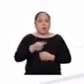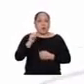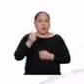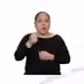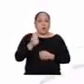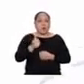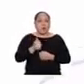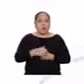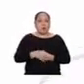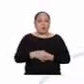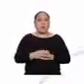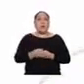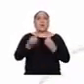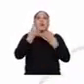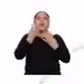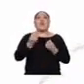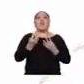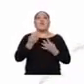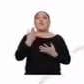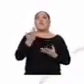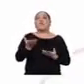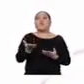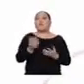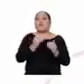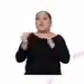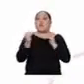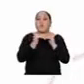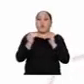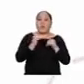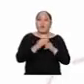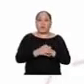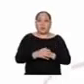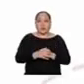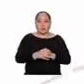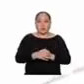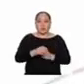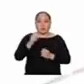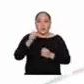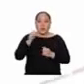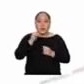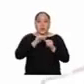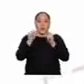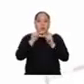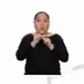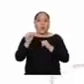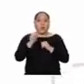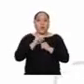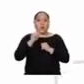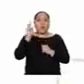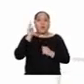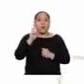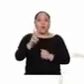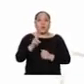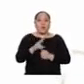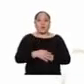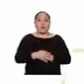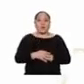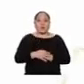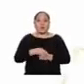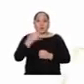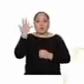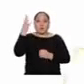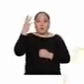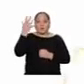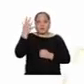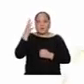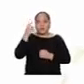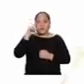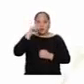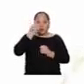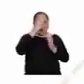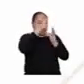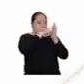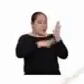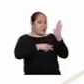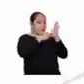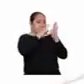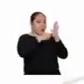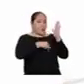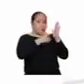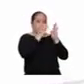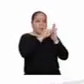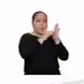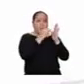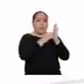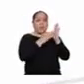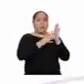0,10, ¿a cuánto equivale? Equivale a 2. Ya tenemos el valor de la primera fila de la